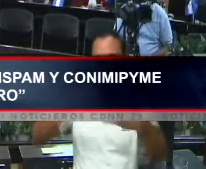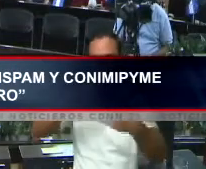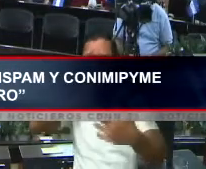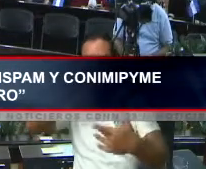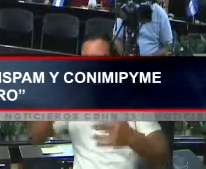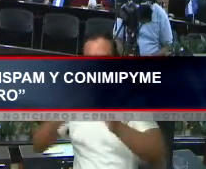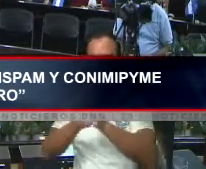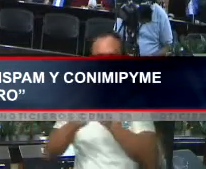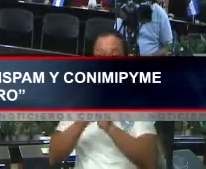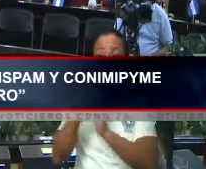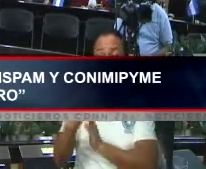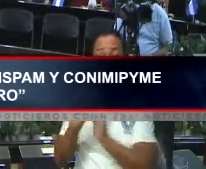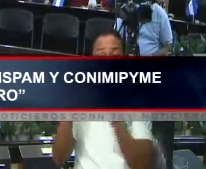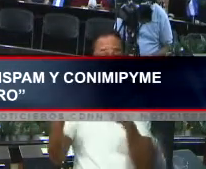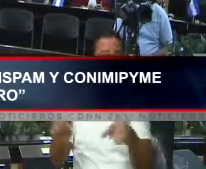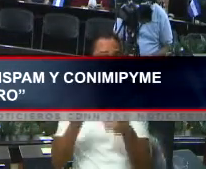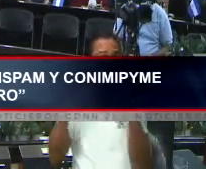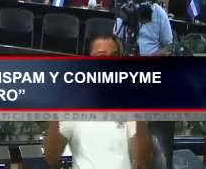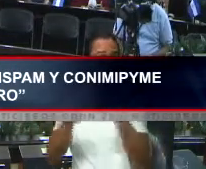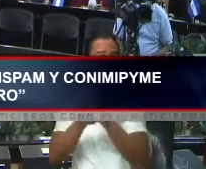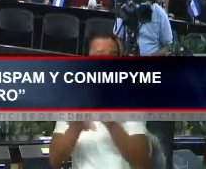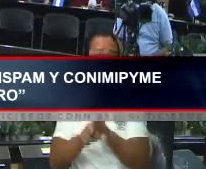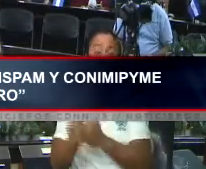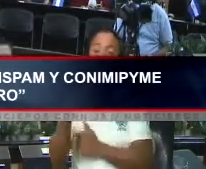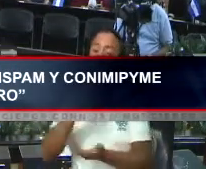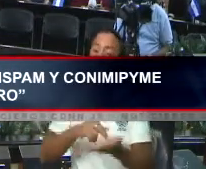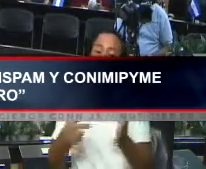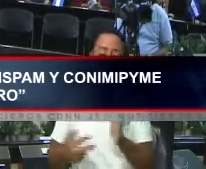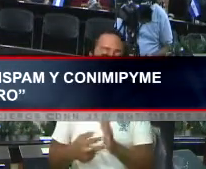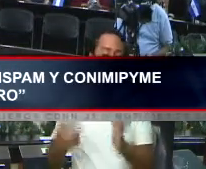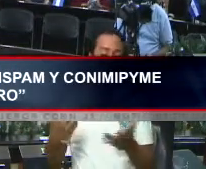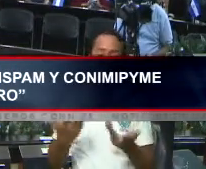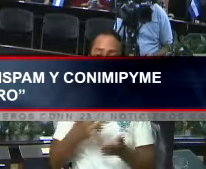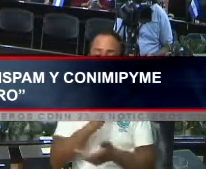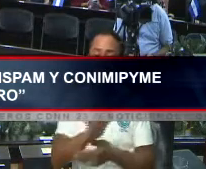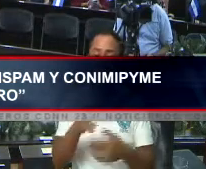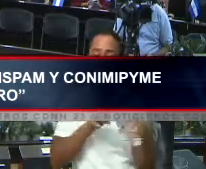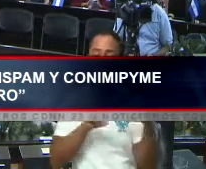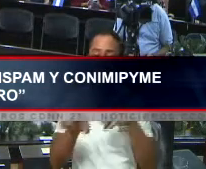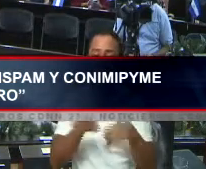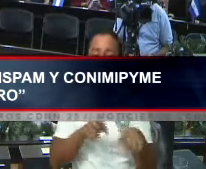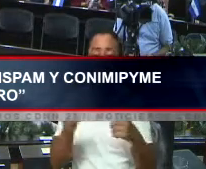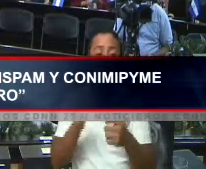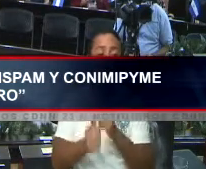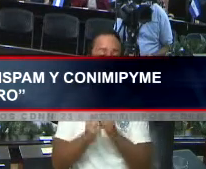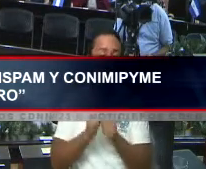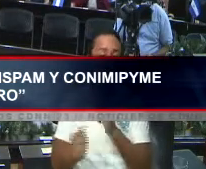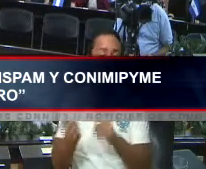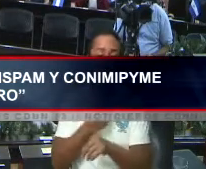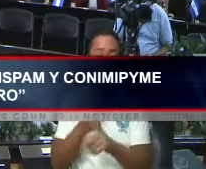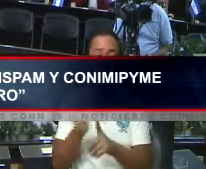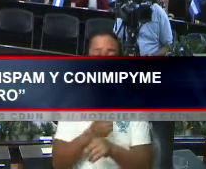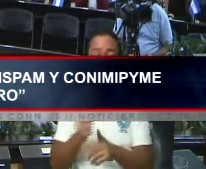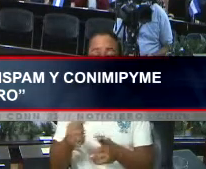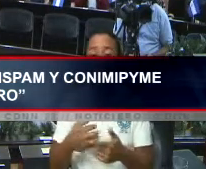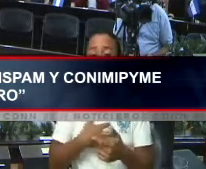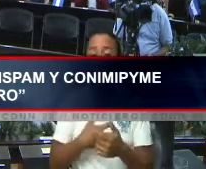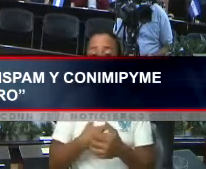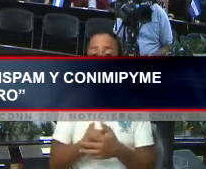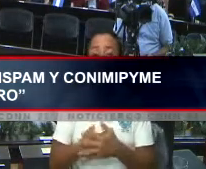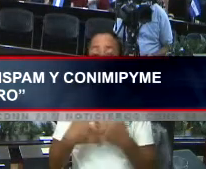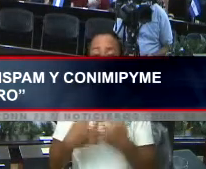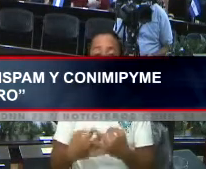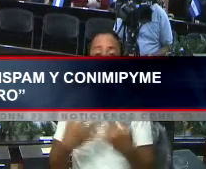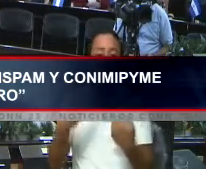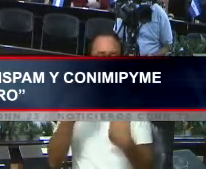y actuando contra la ley expresa, lo que implica que con sus acciones han violado lo establecido en los diferentes